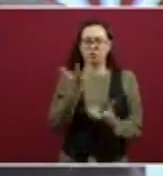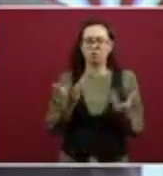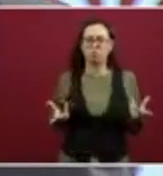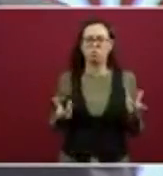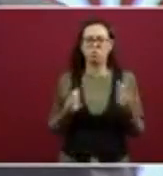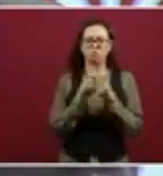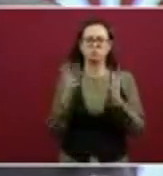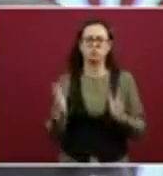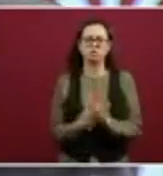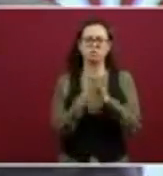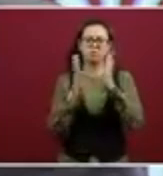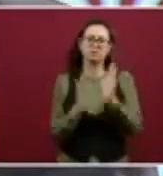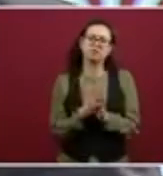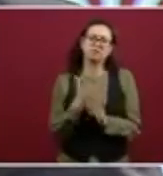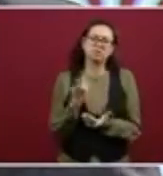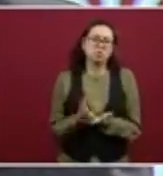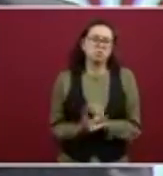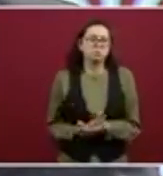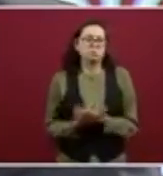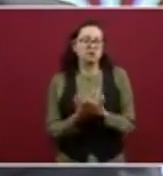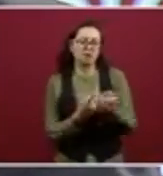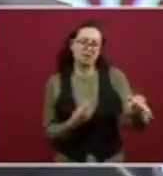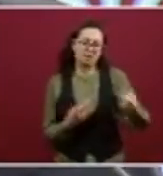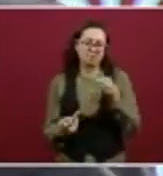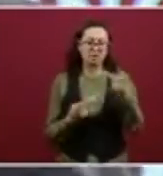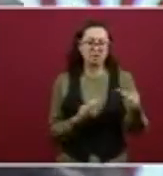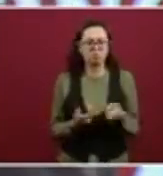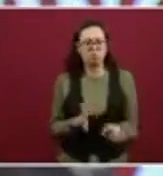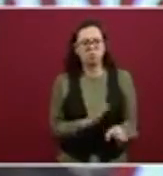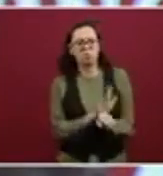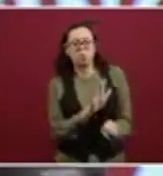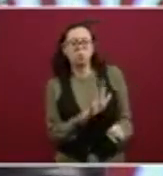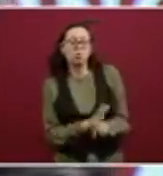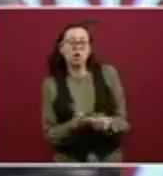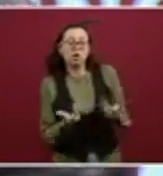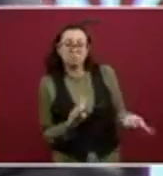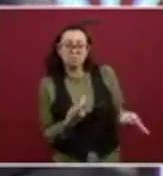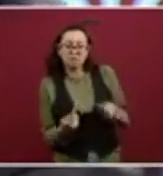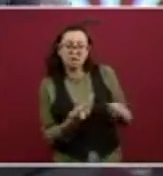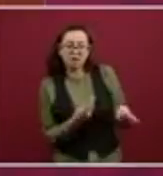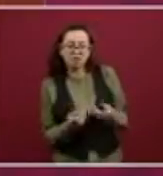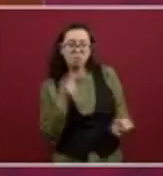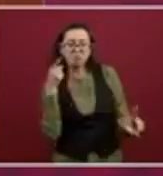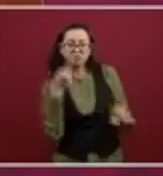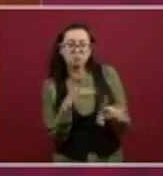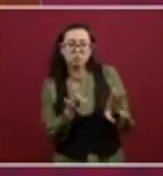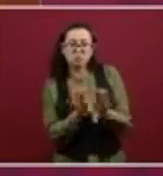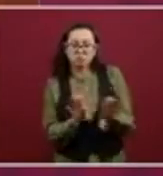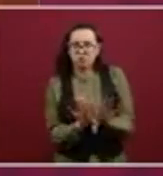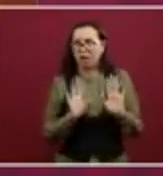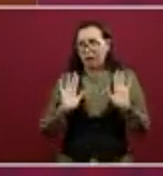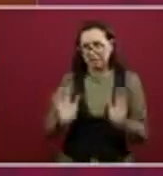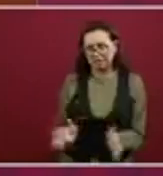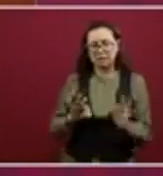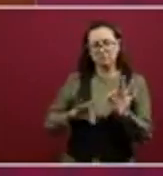estaban esperando el plan. Es decir, vamos a participar en qué hoja de ruta, cuál es el objetivo, cómo se va a llevar a cabo.